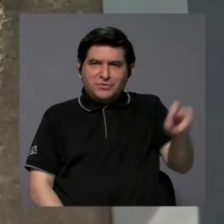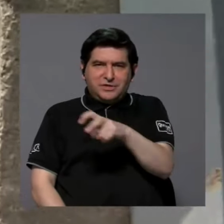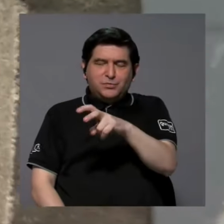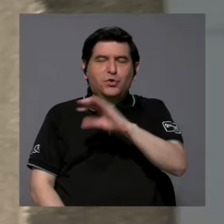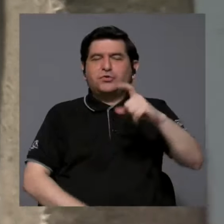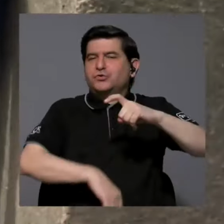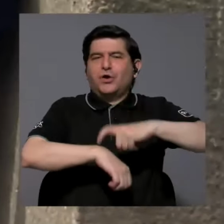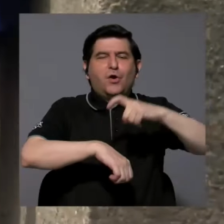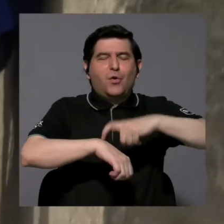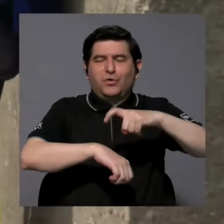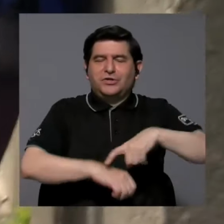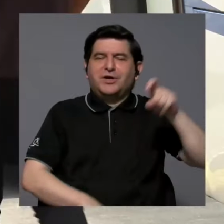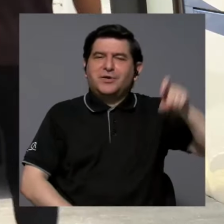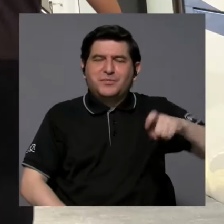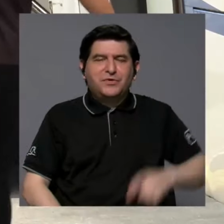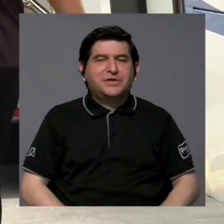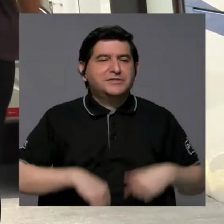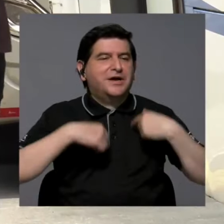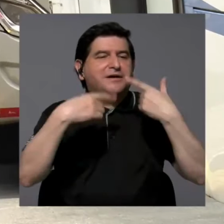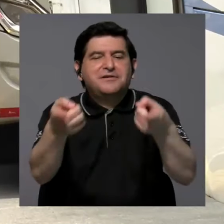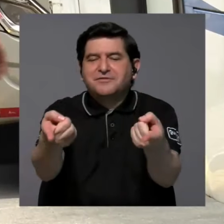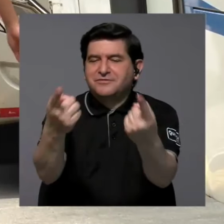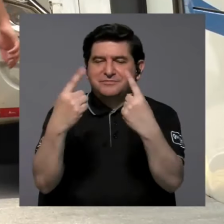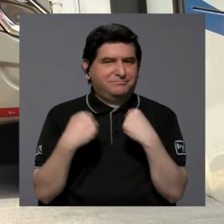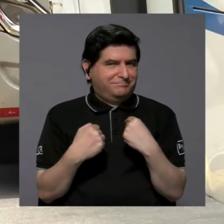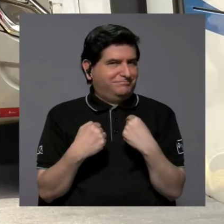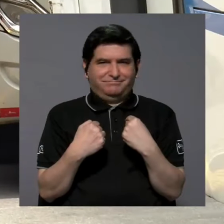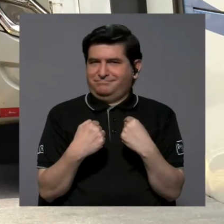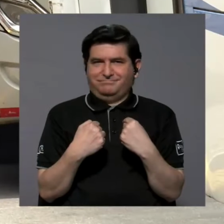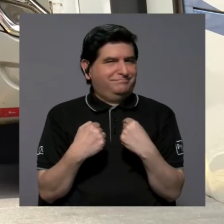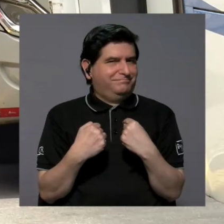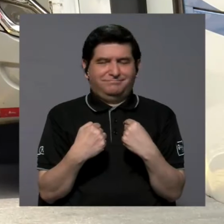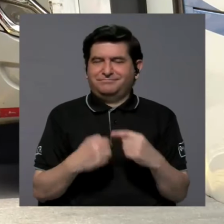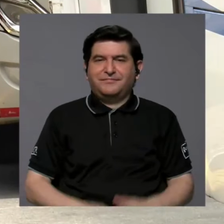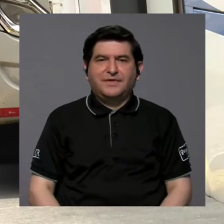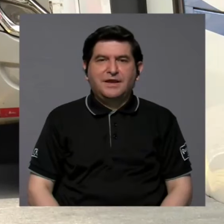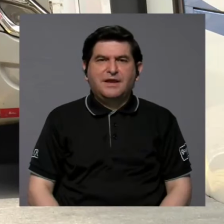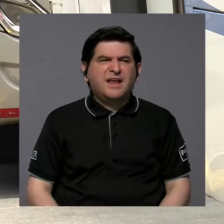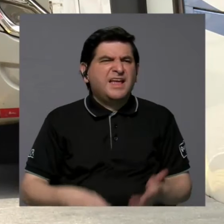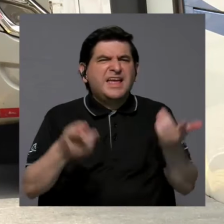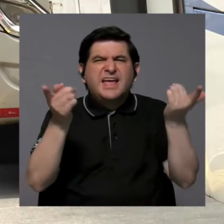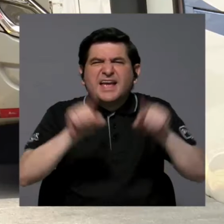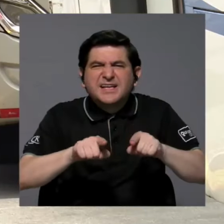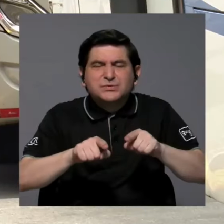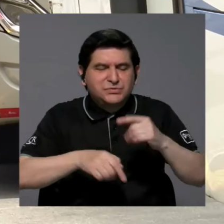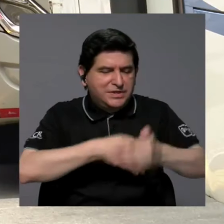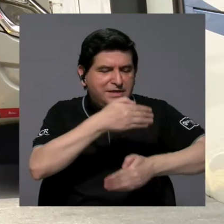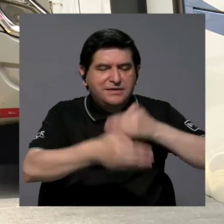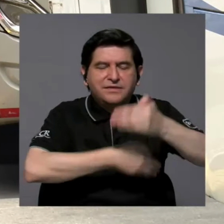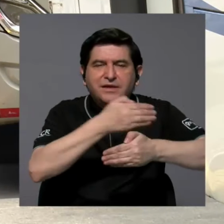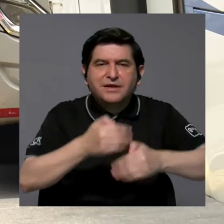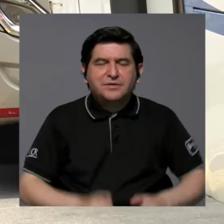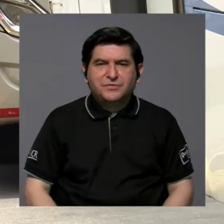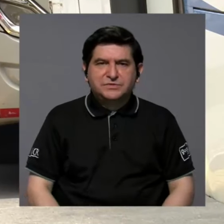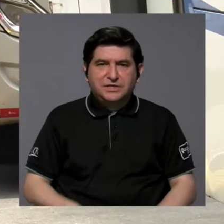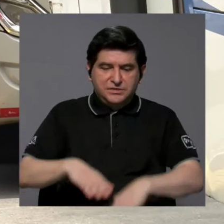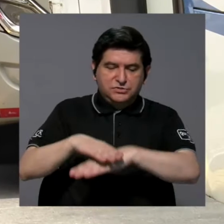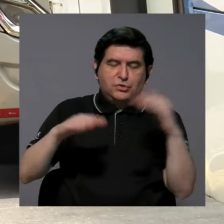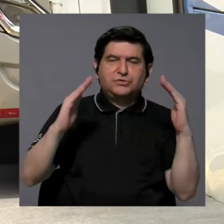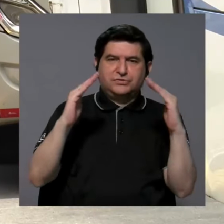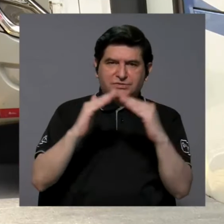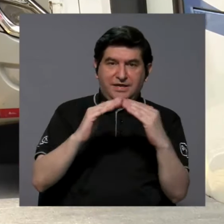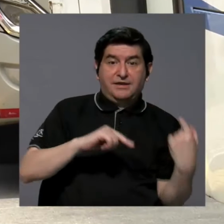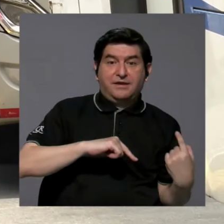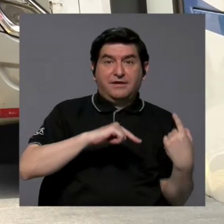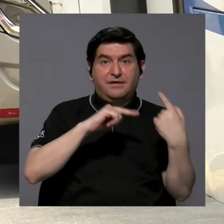transporte o el tiempo que se toma en ir de un lado a otro, sino qué es lo que pasa en todo el viaje, ¿verdad? Desde que se sale